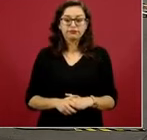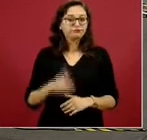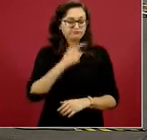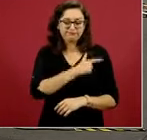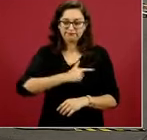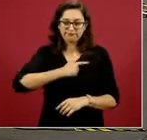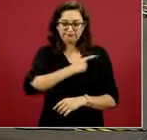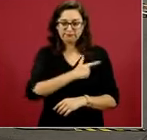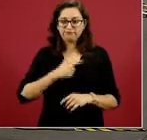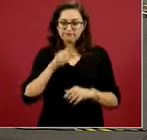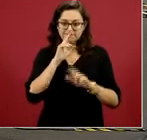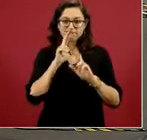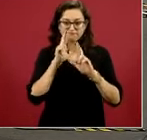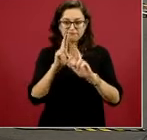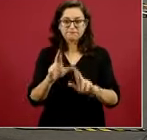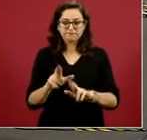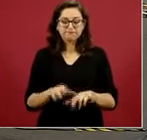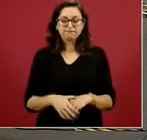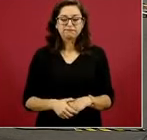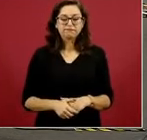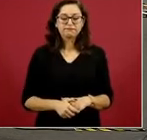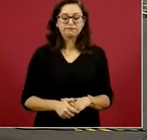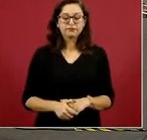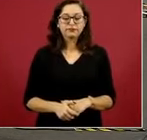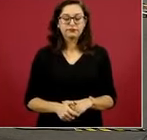de poder responder las que tengan.